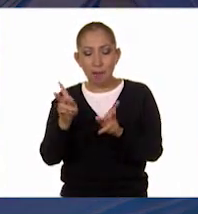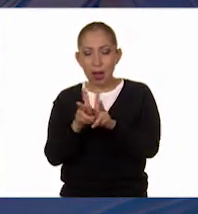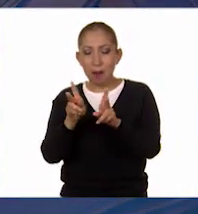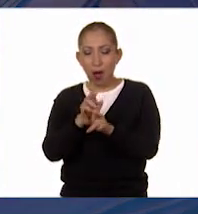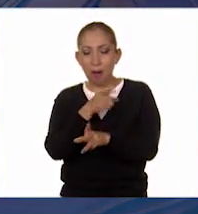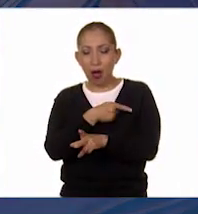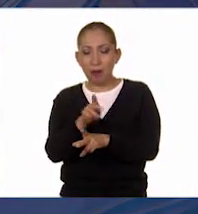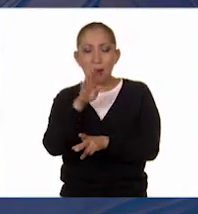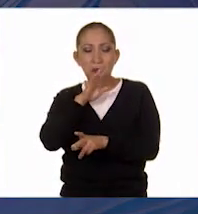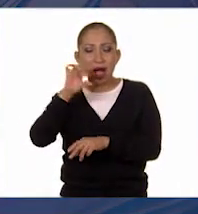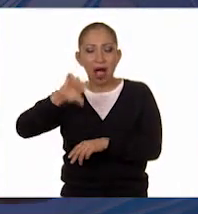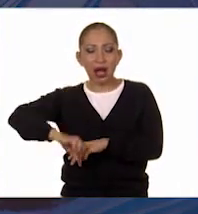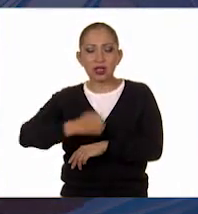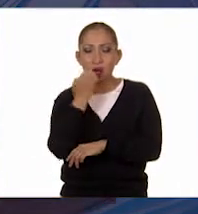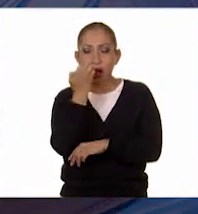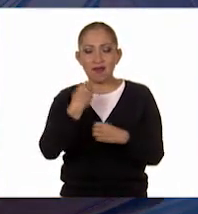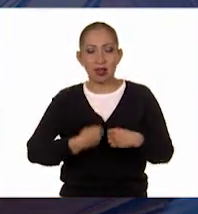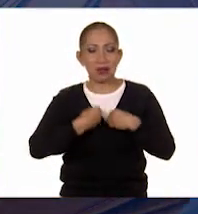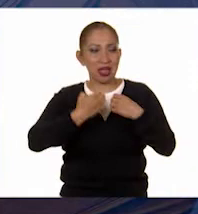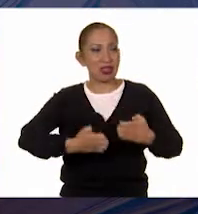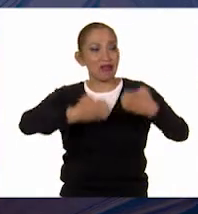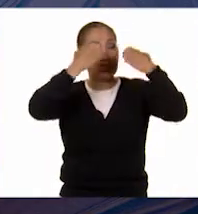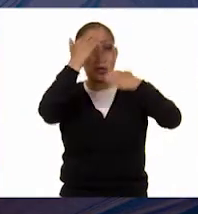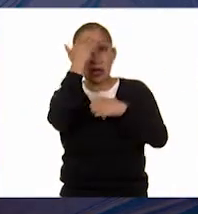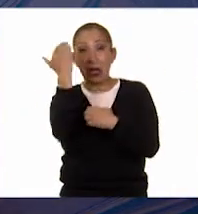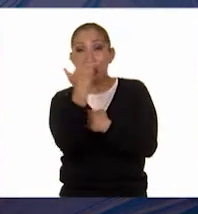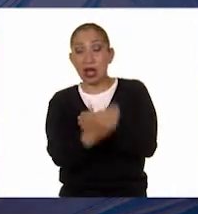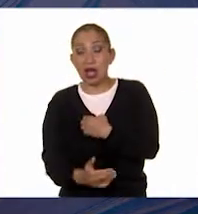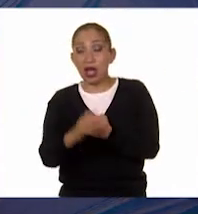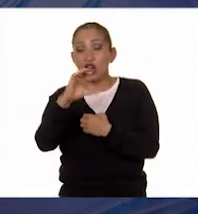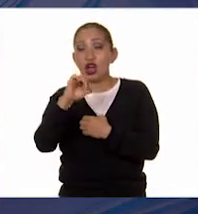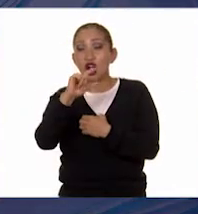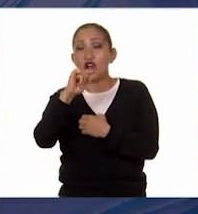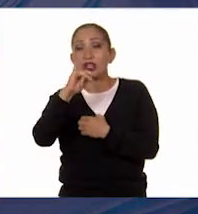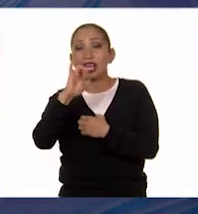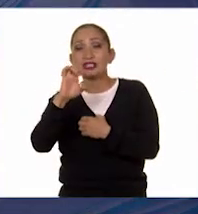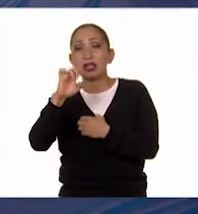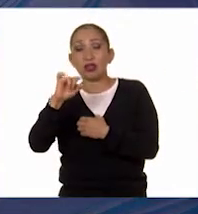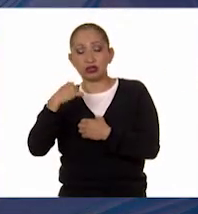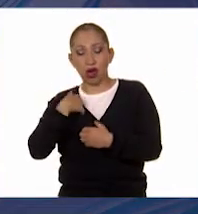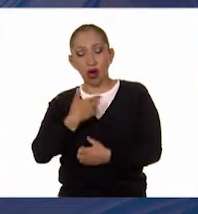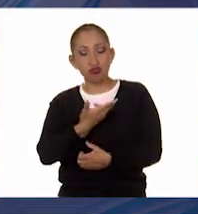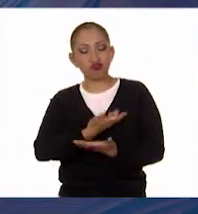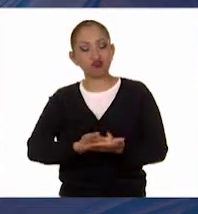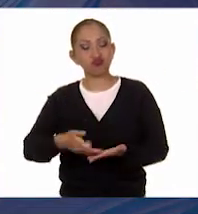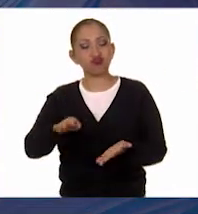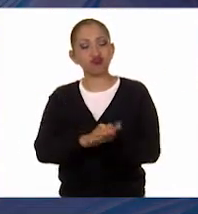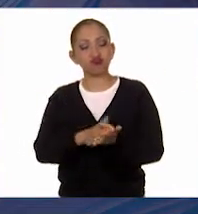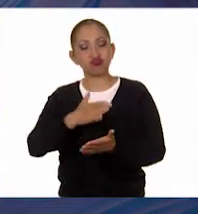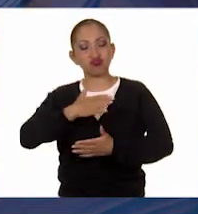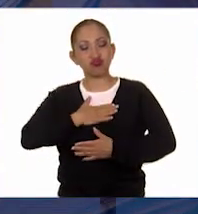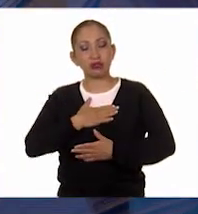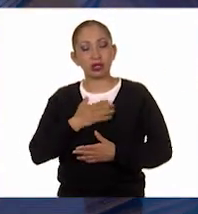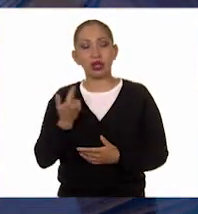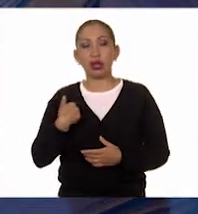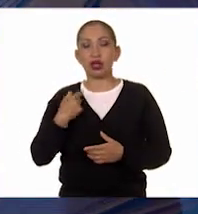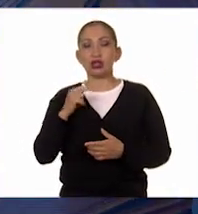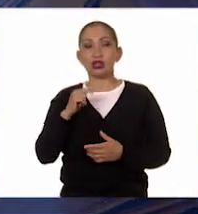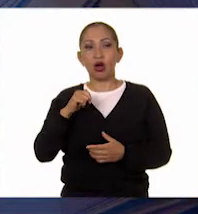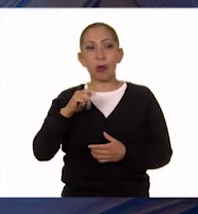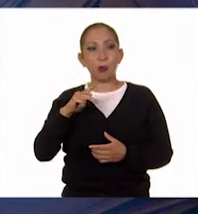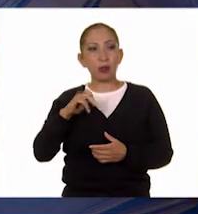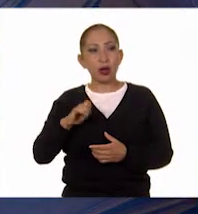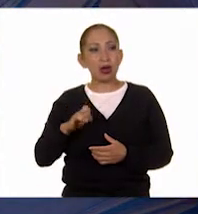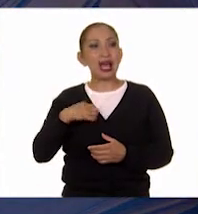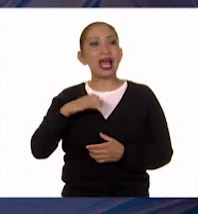iba mal en la escuela y vivía en un edificio horrible de la colonia Escandón, sino un héroe en Dunkerque, Narvik, Tobruk,